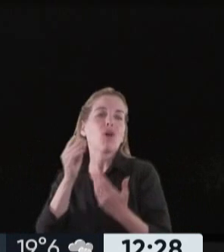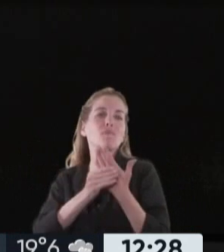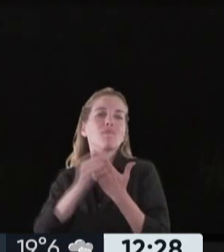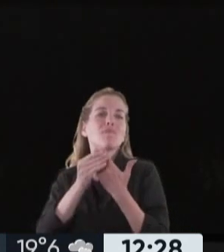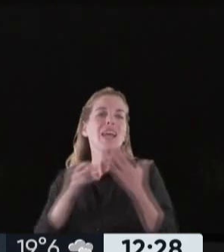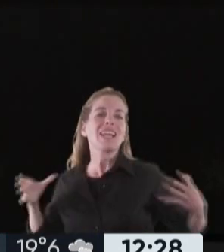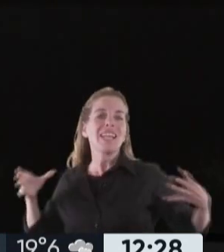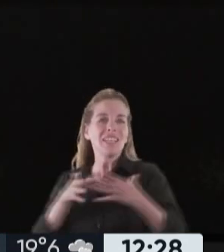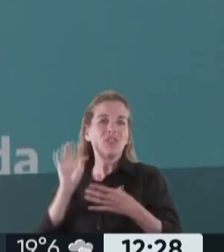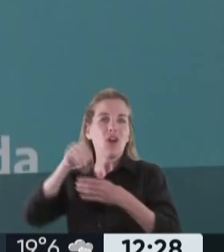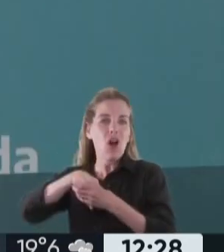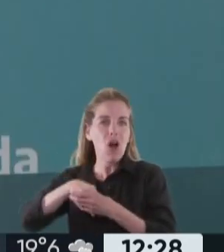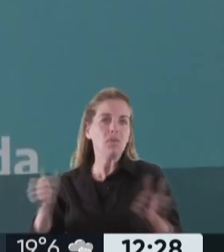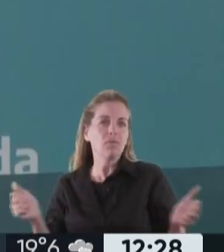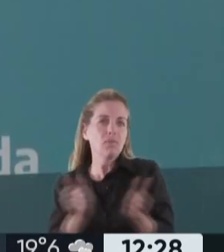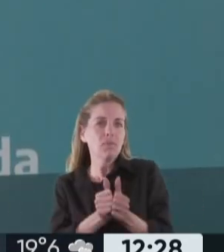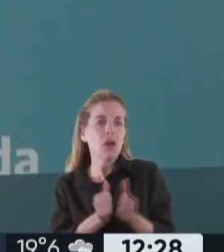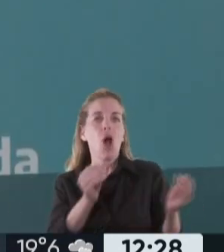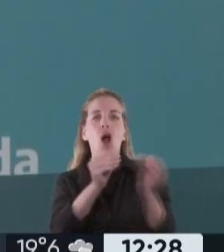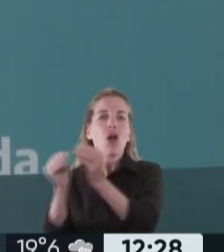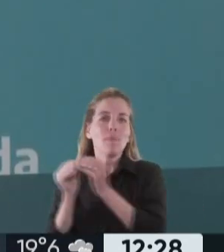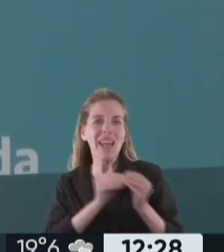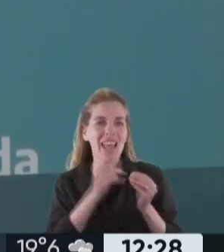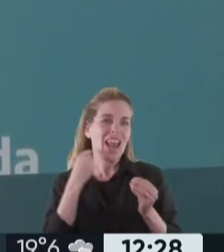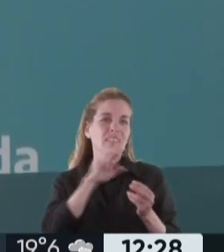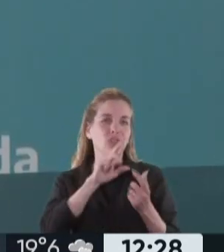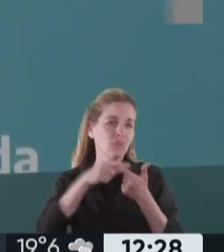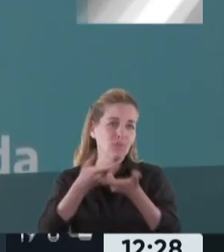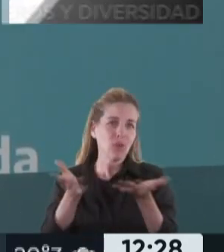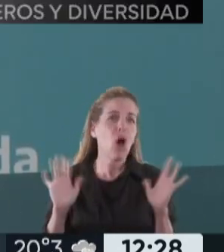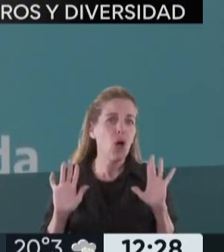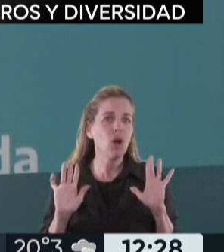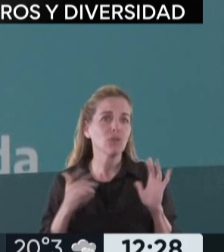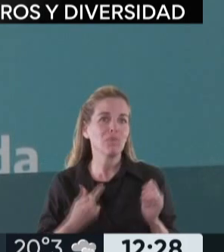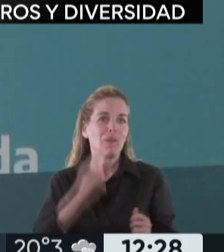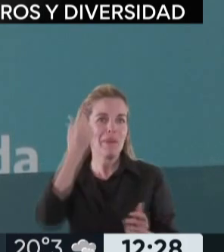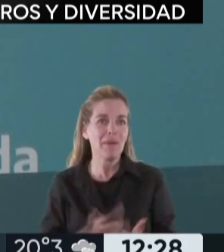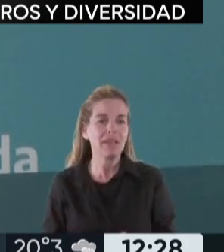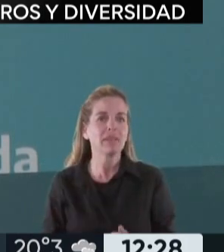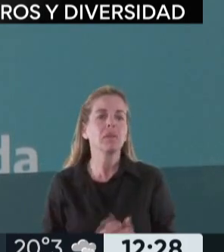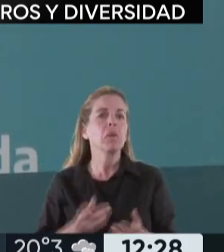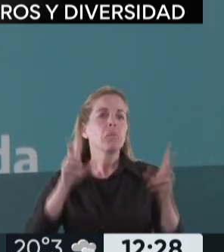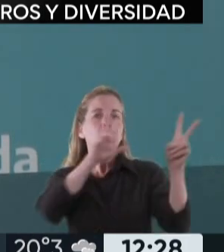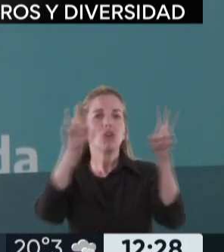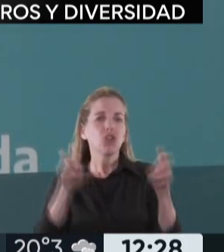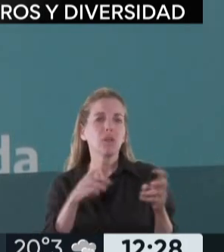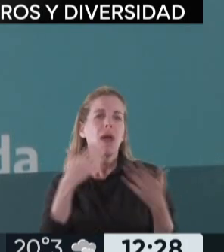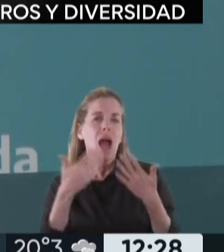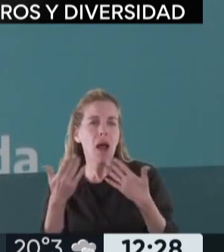gabinete, acompañada con grandes compañeras y compañeros. Gran parte de lo que se habló tiene que ver con